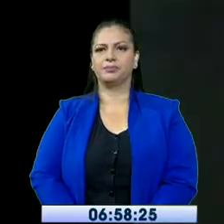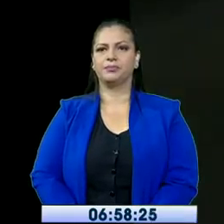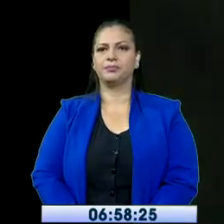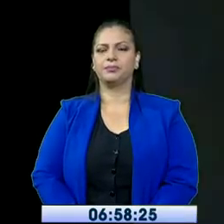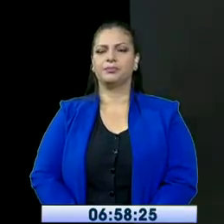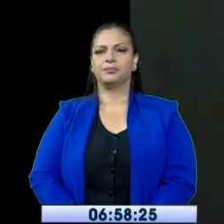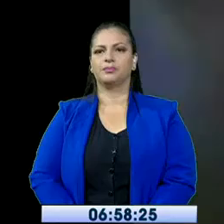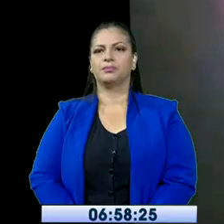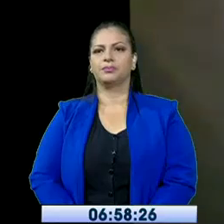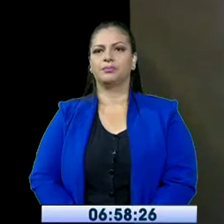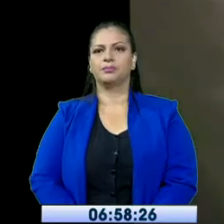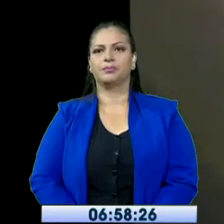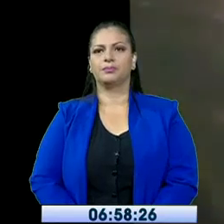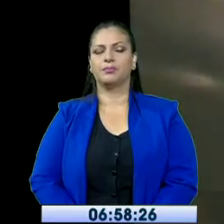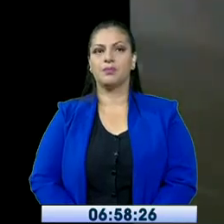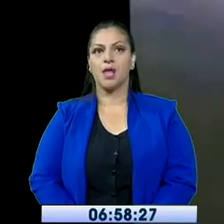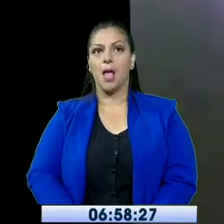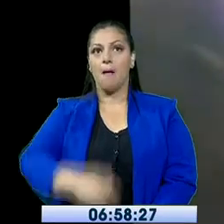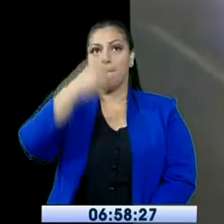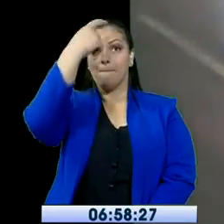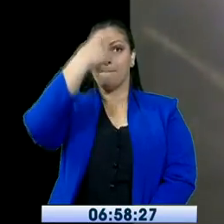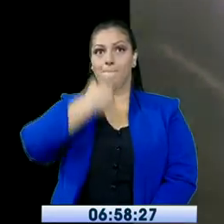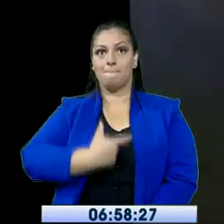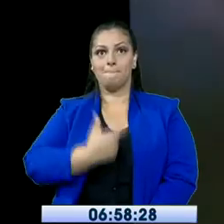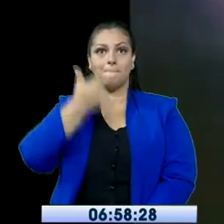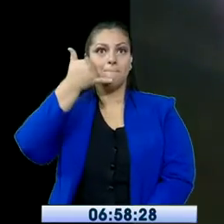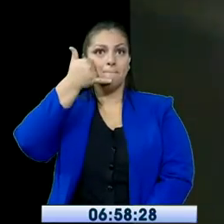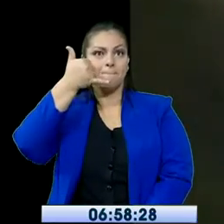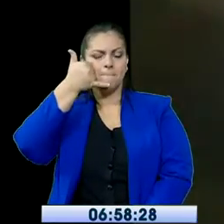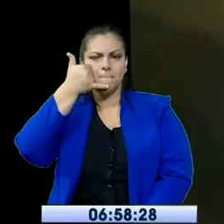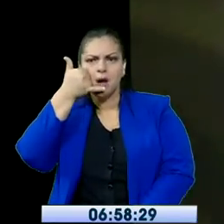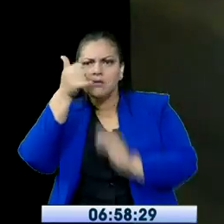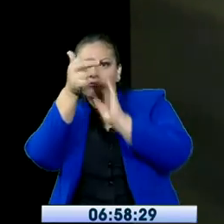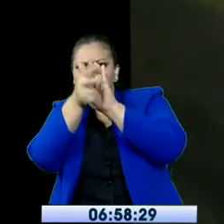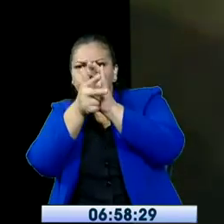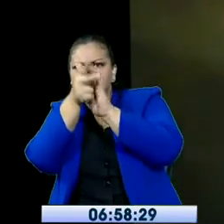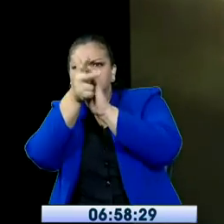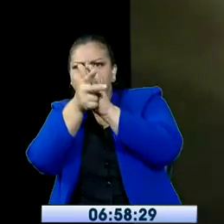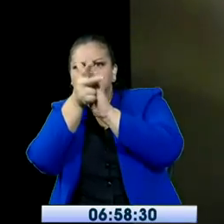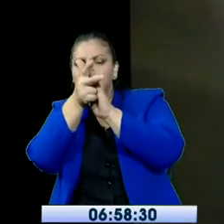Este video aficionado muestra la magnitud del incidente.